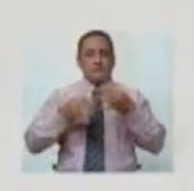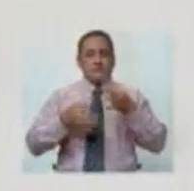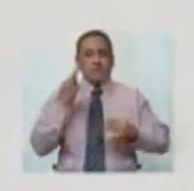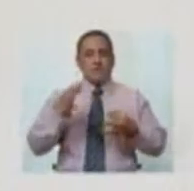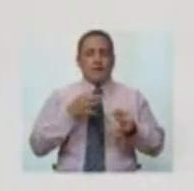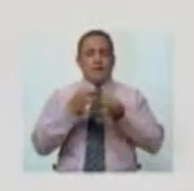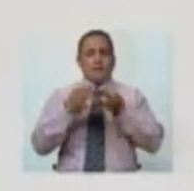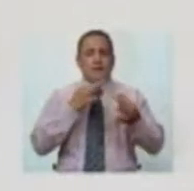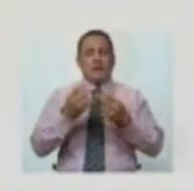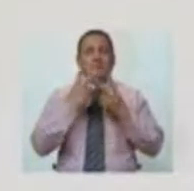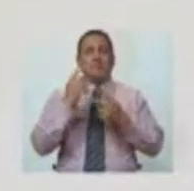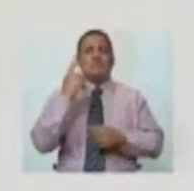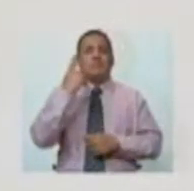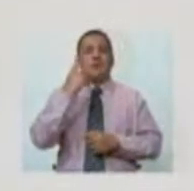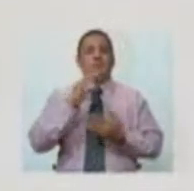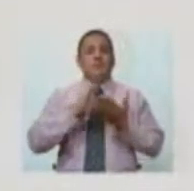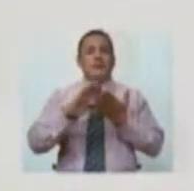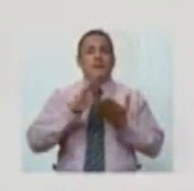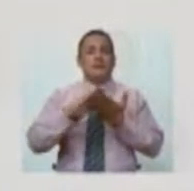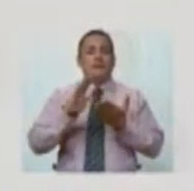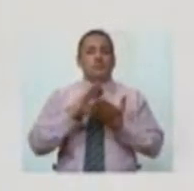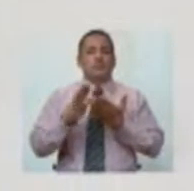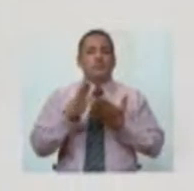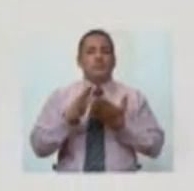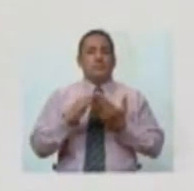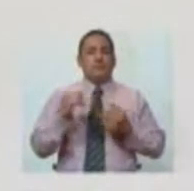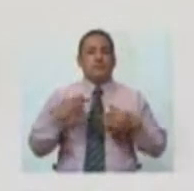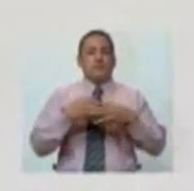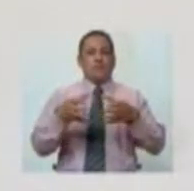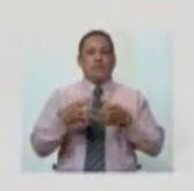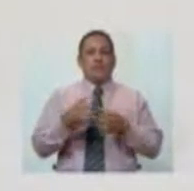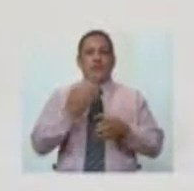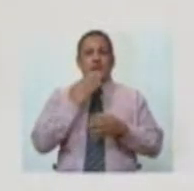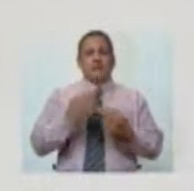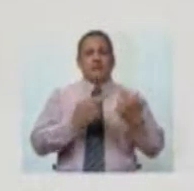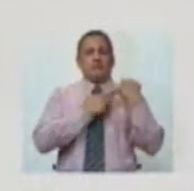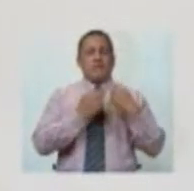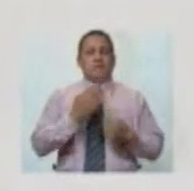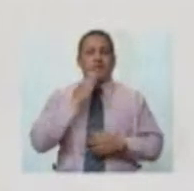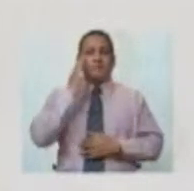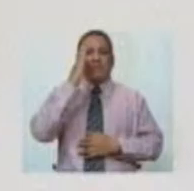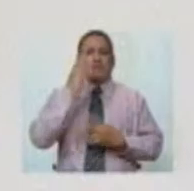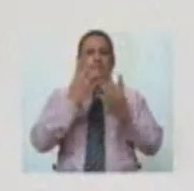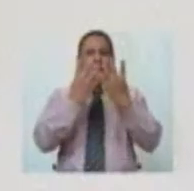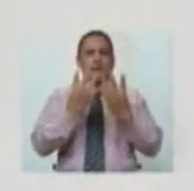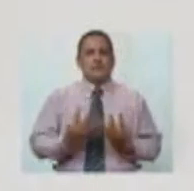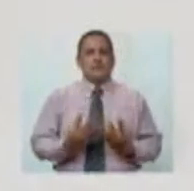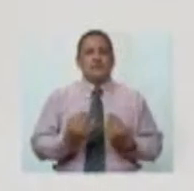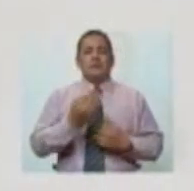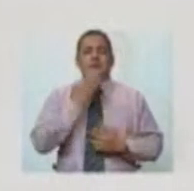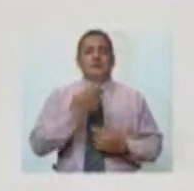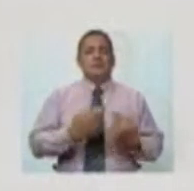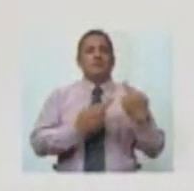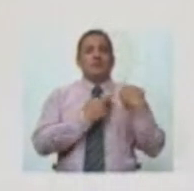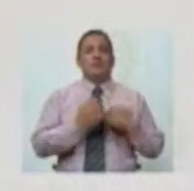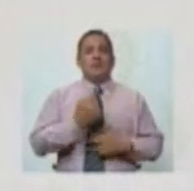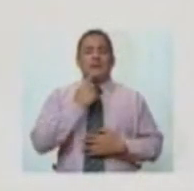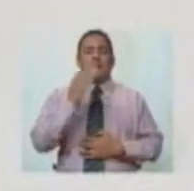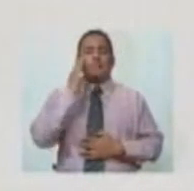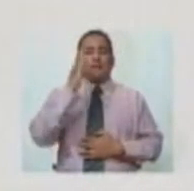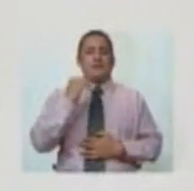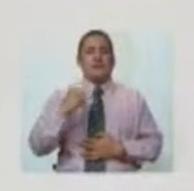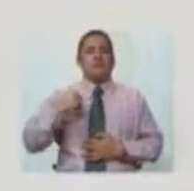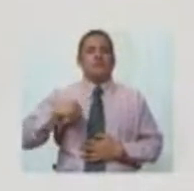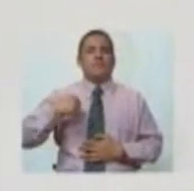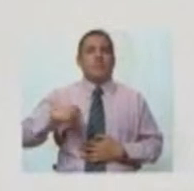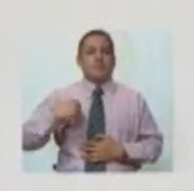tiene que haber una autorización del órgano competente para la instalación de la reja. ¿Quién es el órgano competente? La institución,